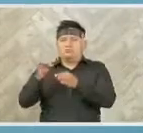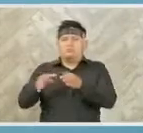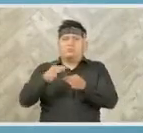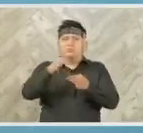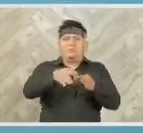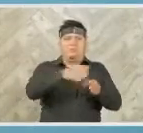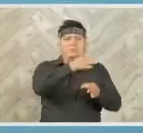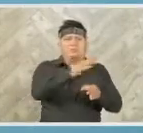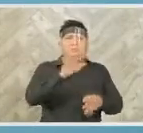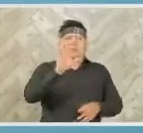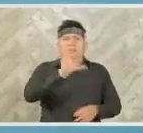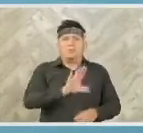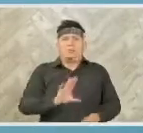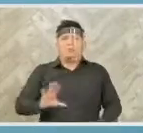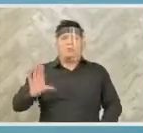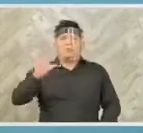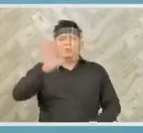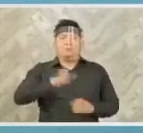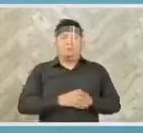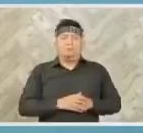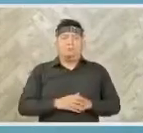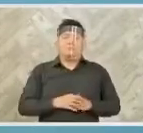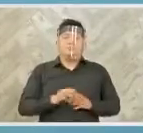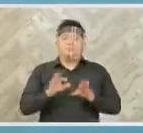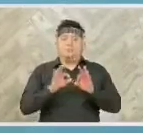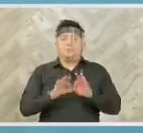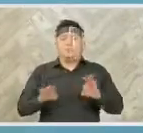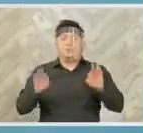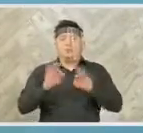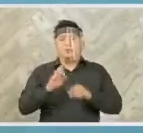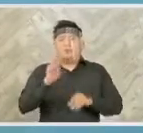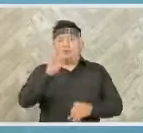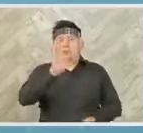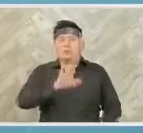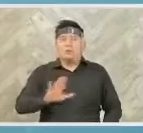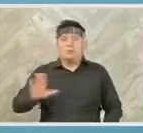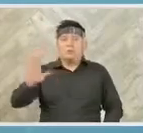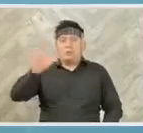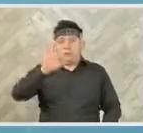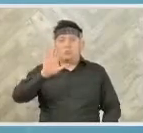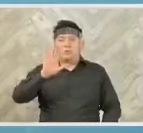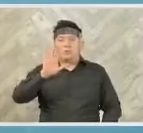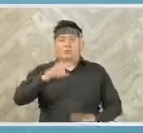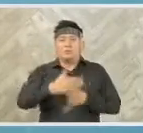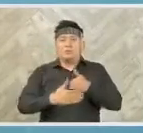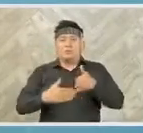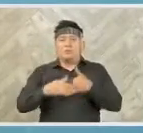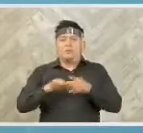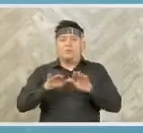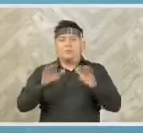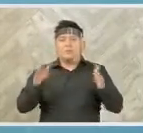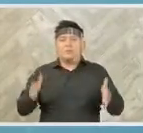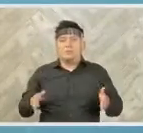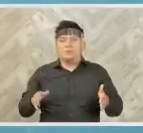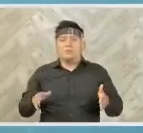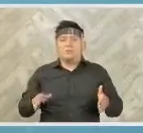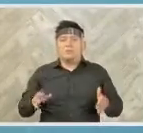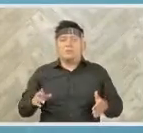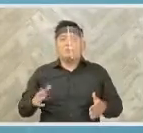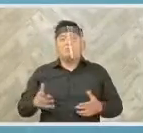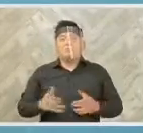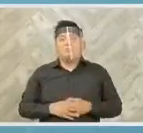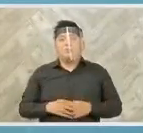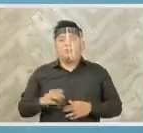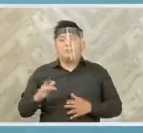los departamentos y que por supuesto existe un gran órgano a nivel nacional que es la Mesa Nacional de Participación de Víctimas.